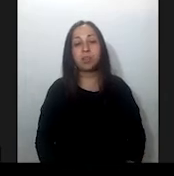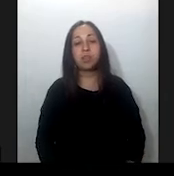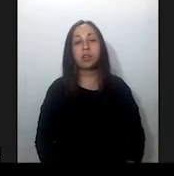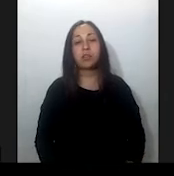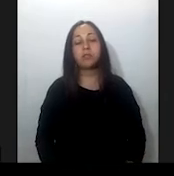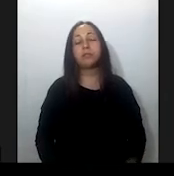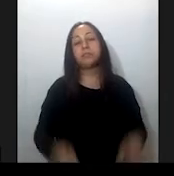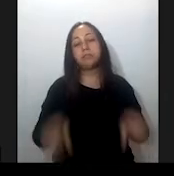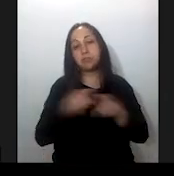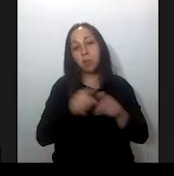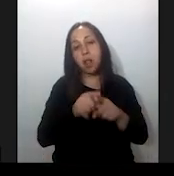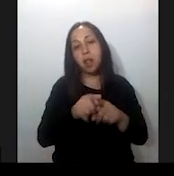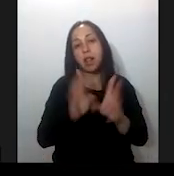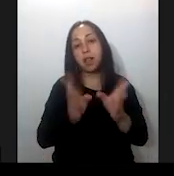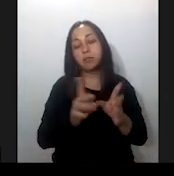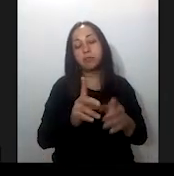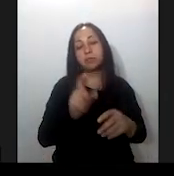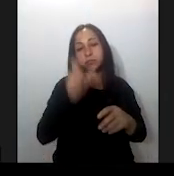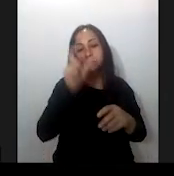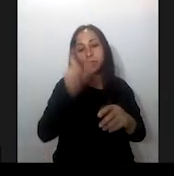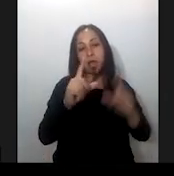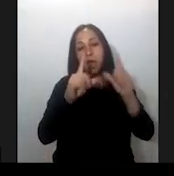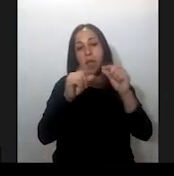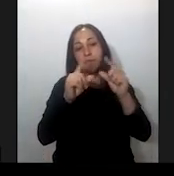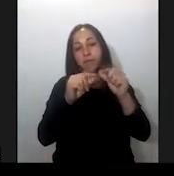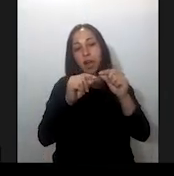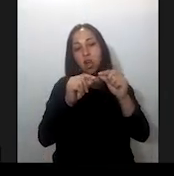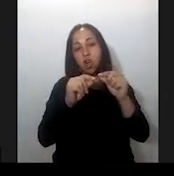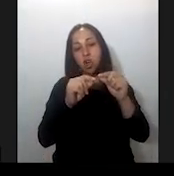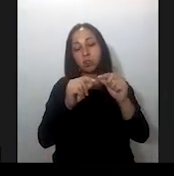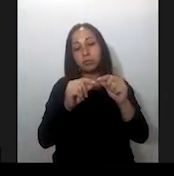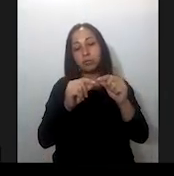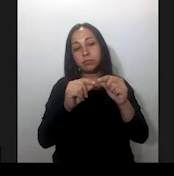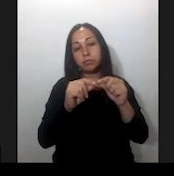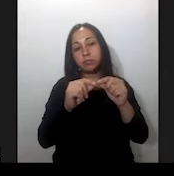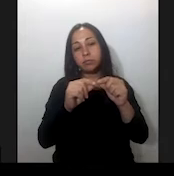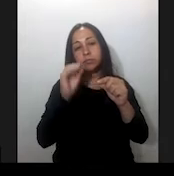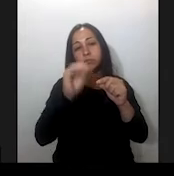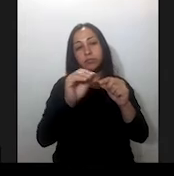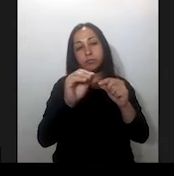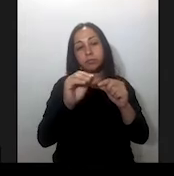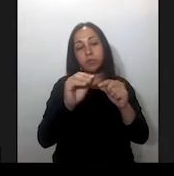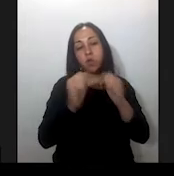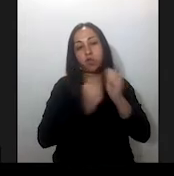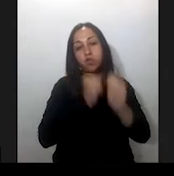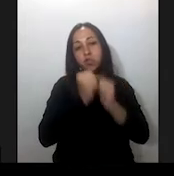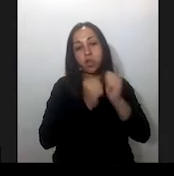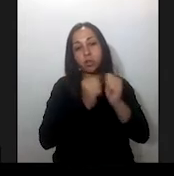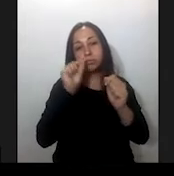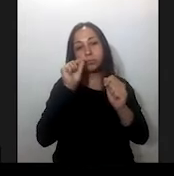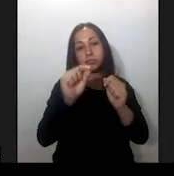Podemos hacer un poco lo mismo, nos posicionamos en el valor que queremos completar y vamos a insertar una